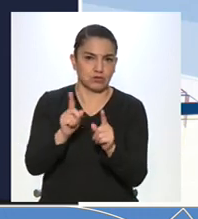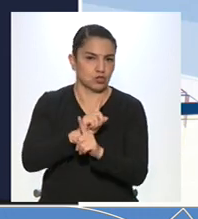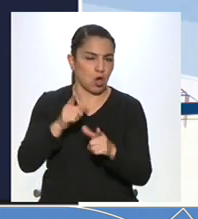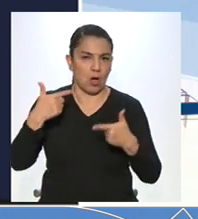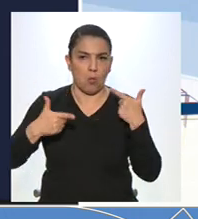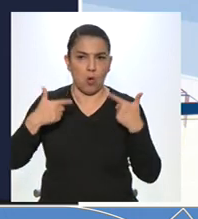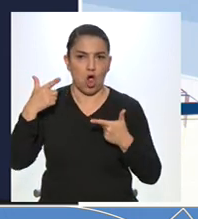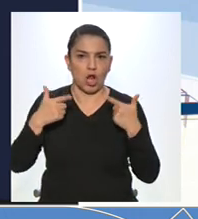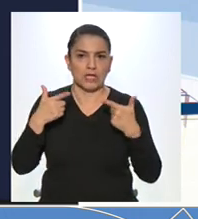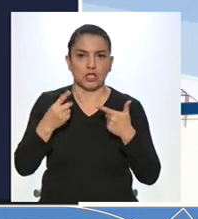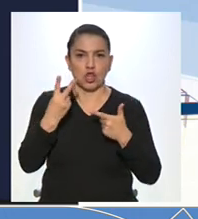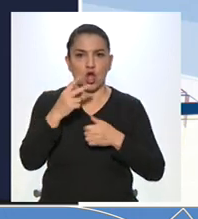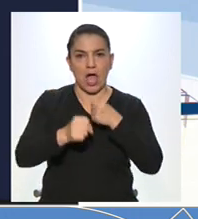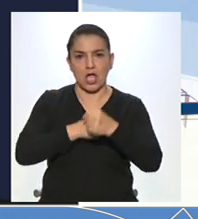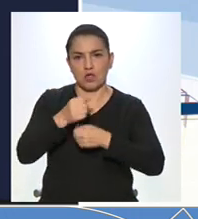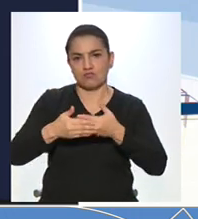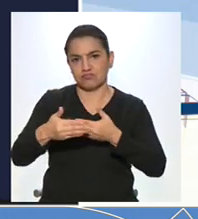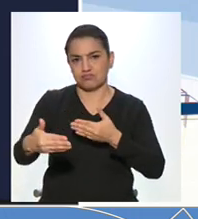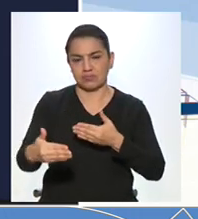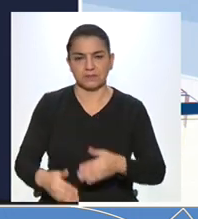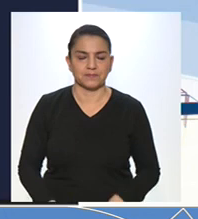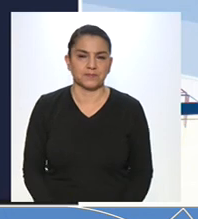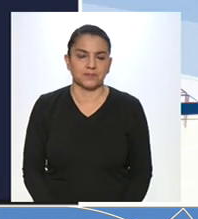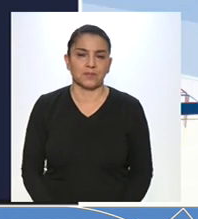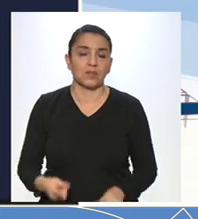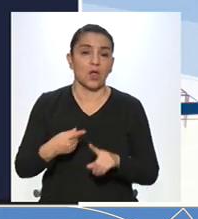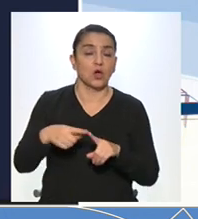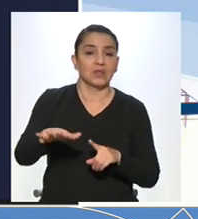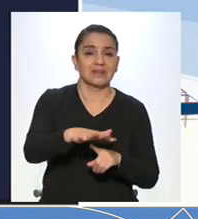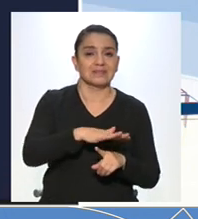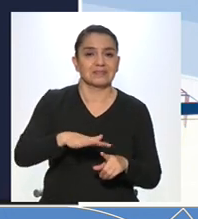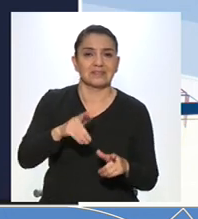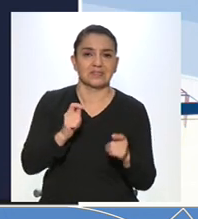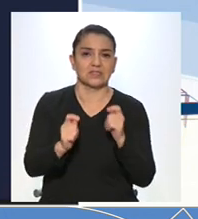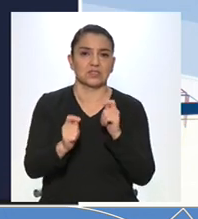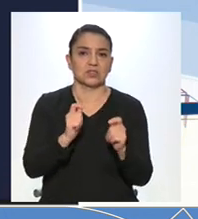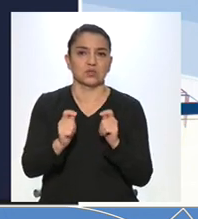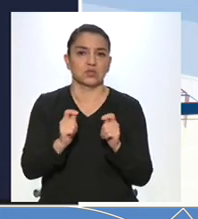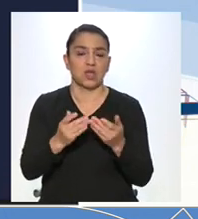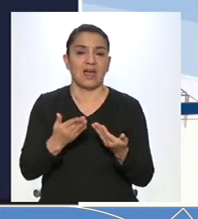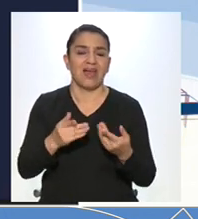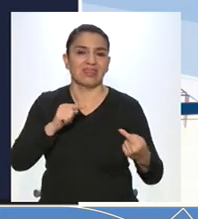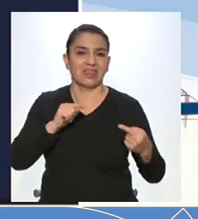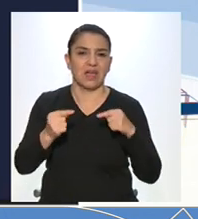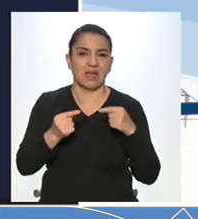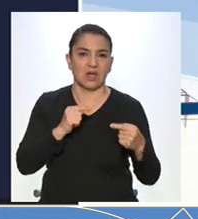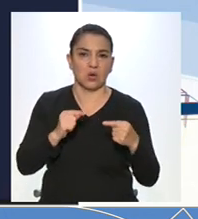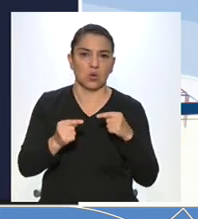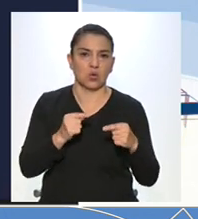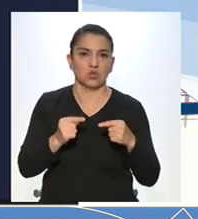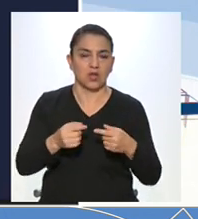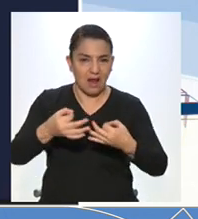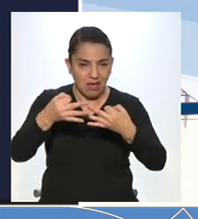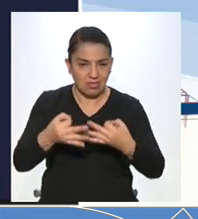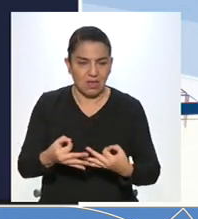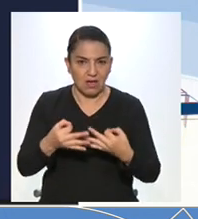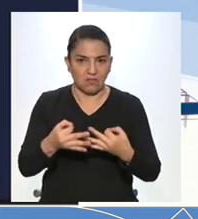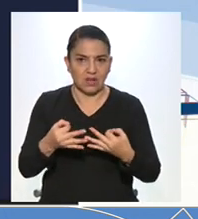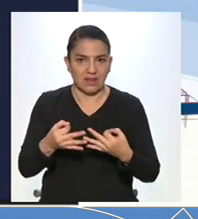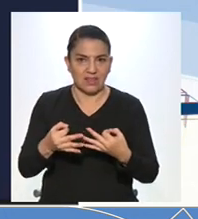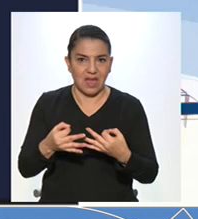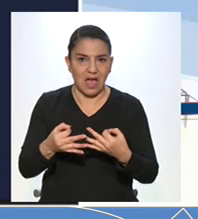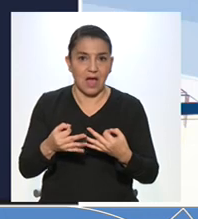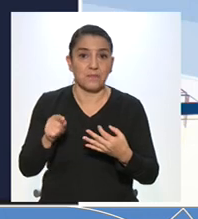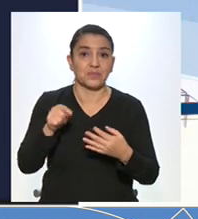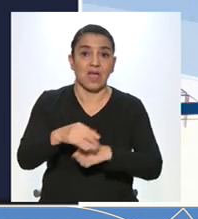del horizonte de 2 años. Otro escenario de riesgo es uno donde la persistente discusión respecto a la estabilidad de los ahorros previsionales